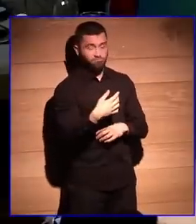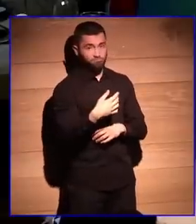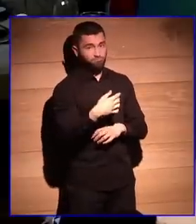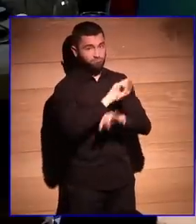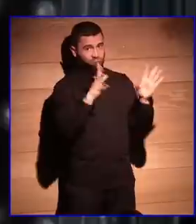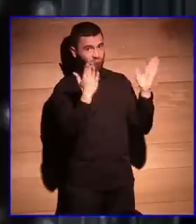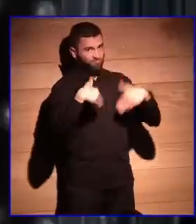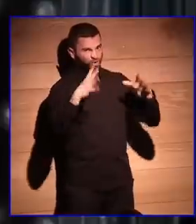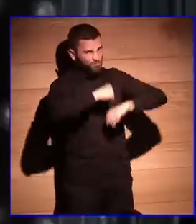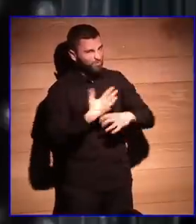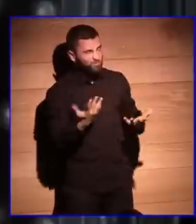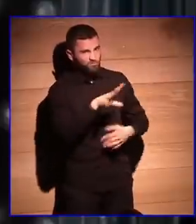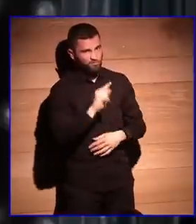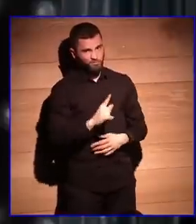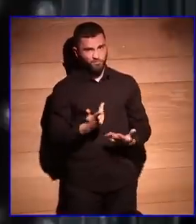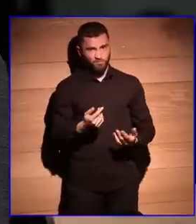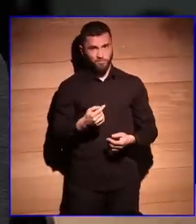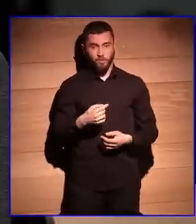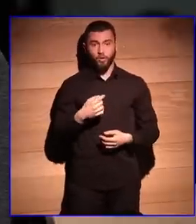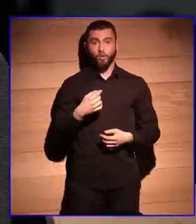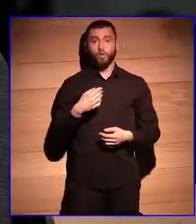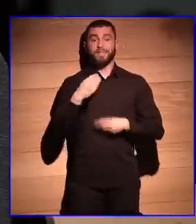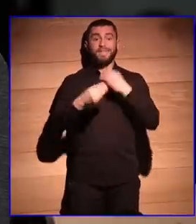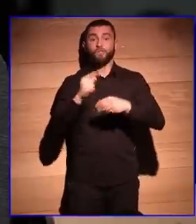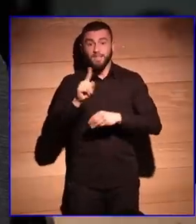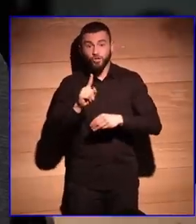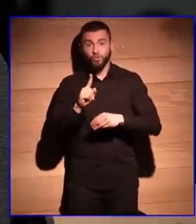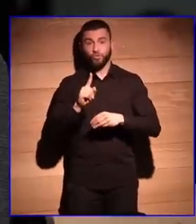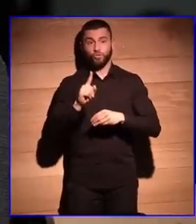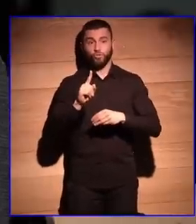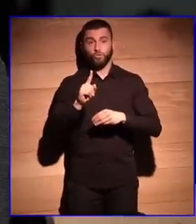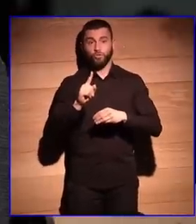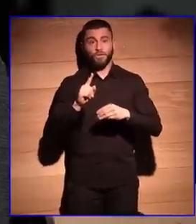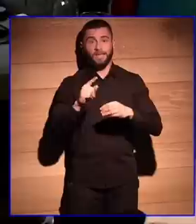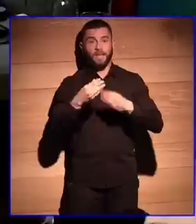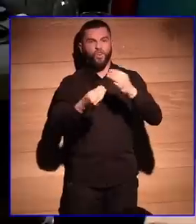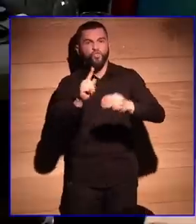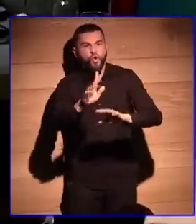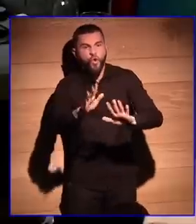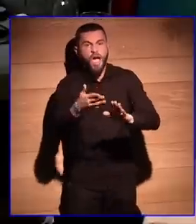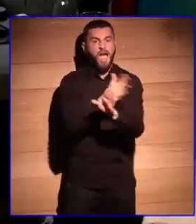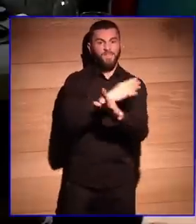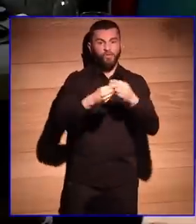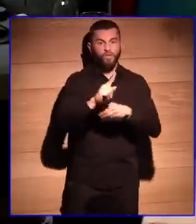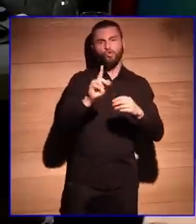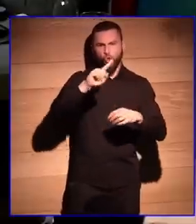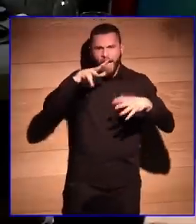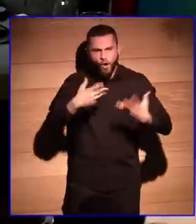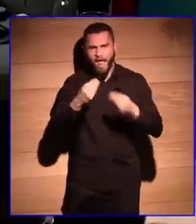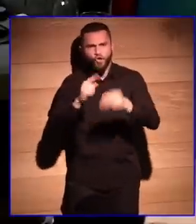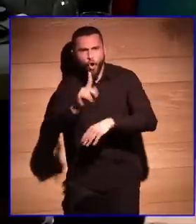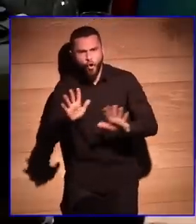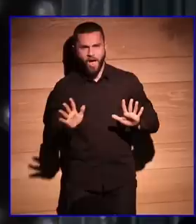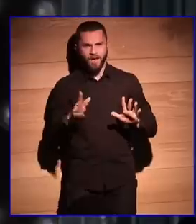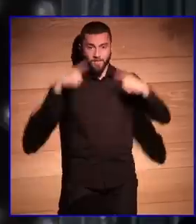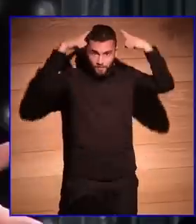Es muy inferior. No, que no lo hayas hecho, que no lo hagas. Es muy inferior el Batman. El personaje de Batman en la